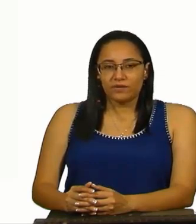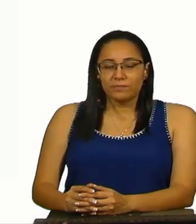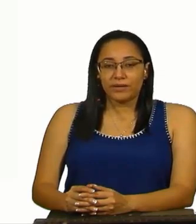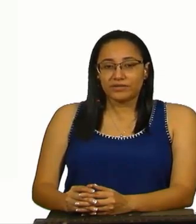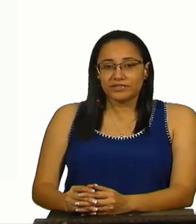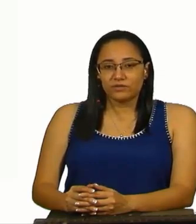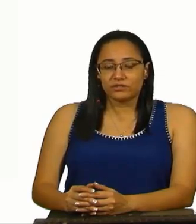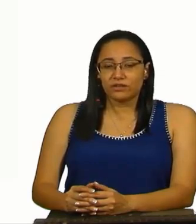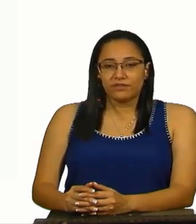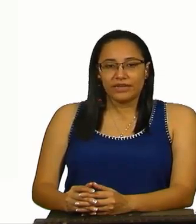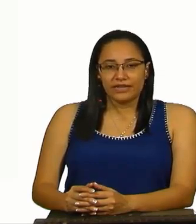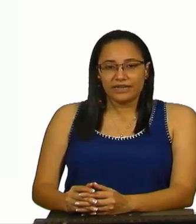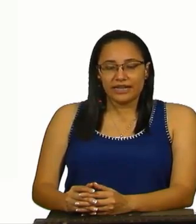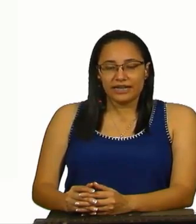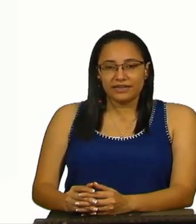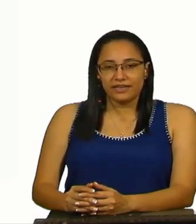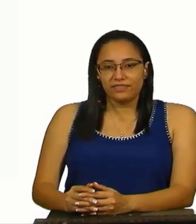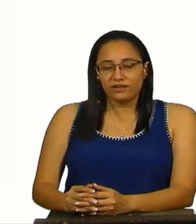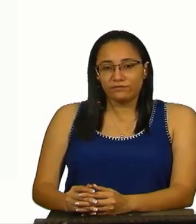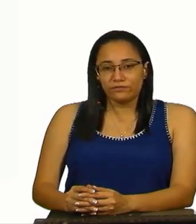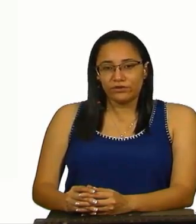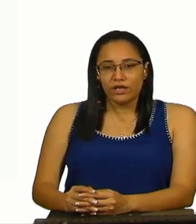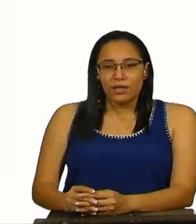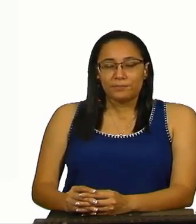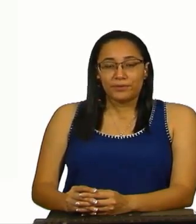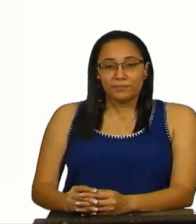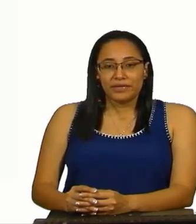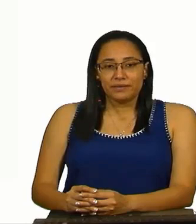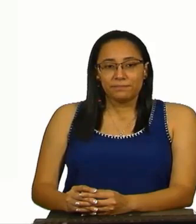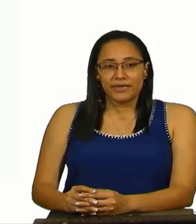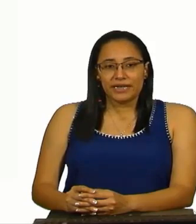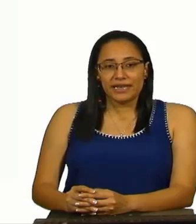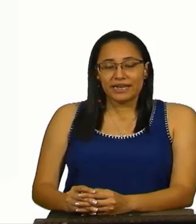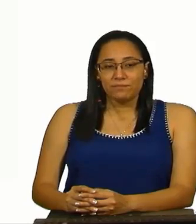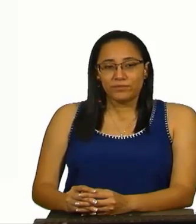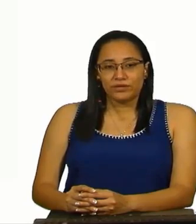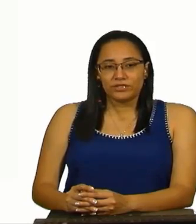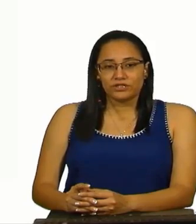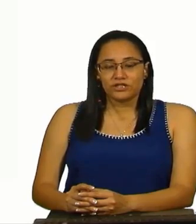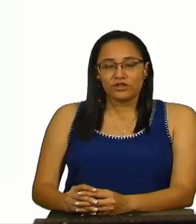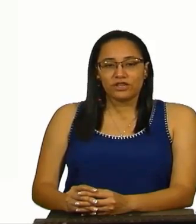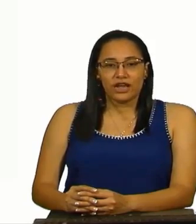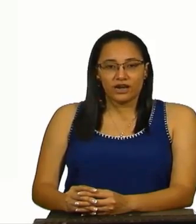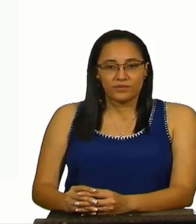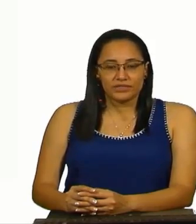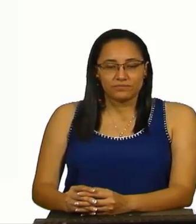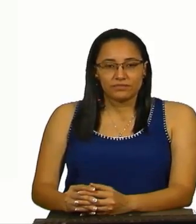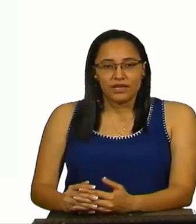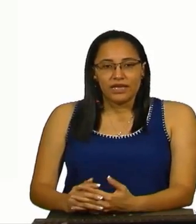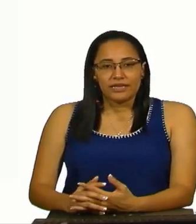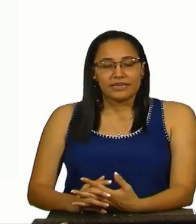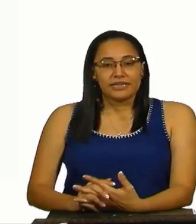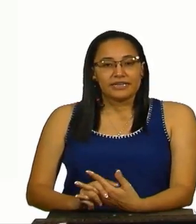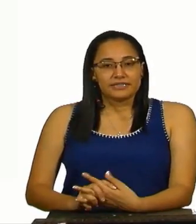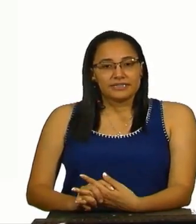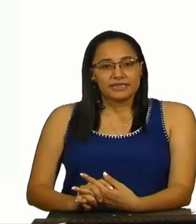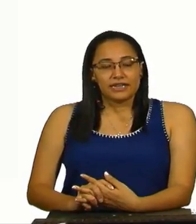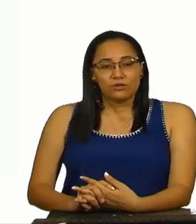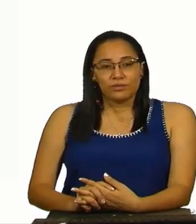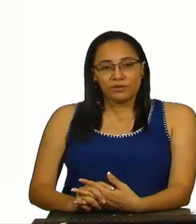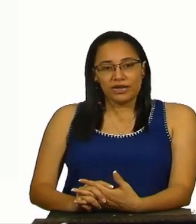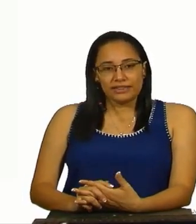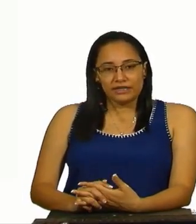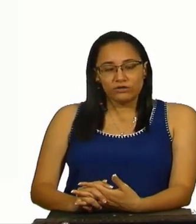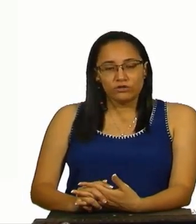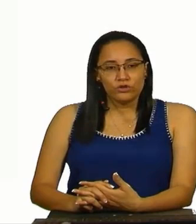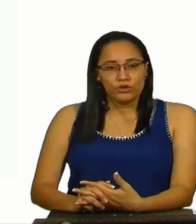never carry particles of any kind, and therefore, permit being a Latin verb does not carry them. ¿Qué quiere decir? Que